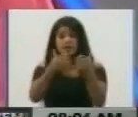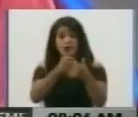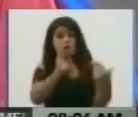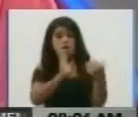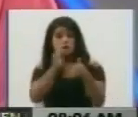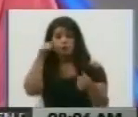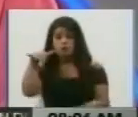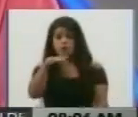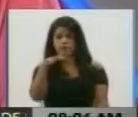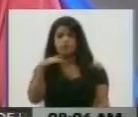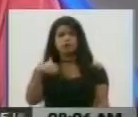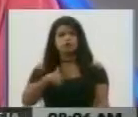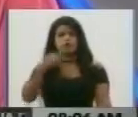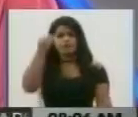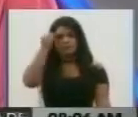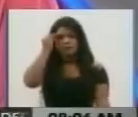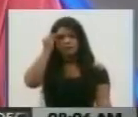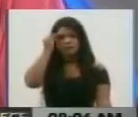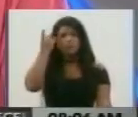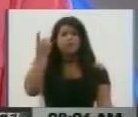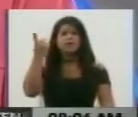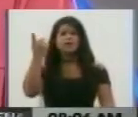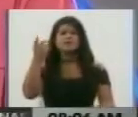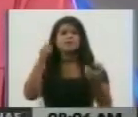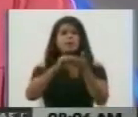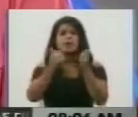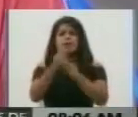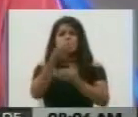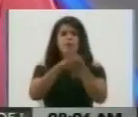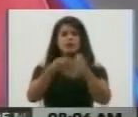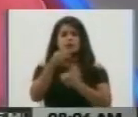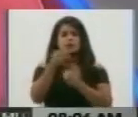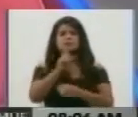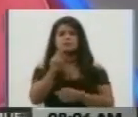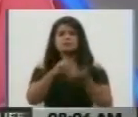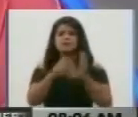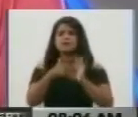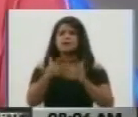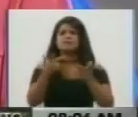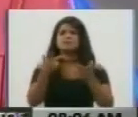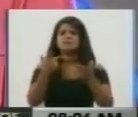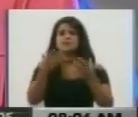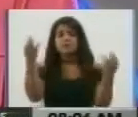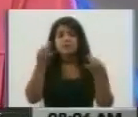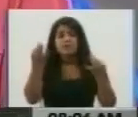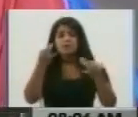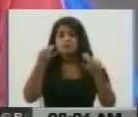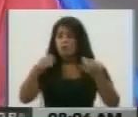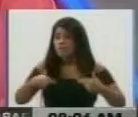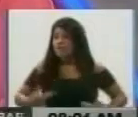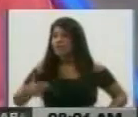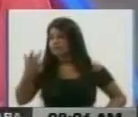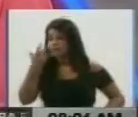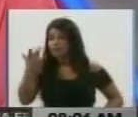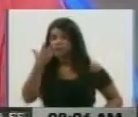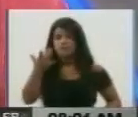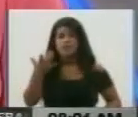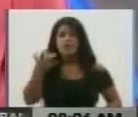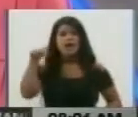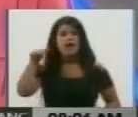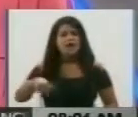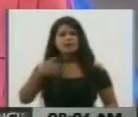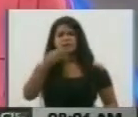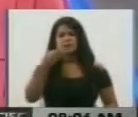digo que más que una crisis humanitaria, como dice la oposición, es una crisis de humanidad. porque aquí hay que ver que hay que tener corazón